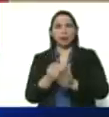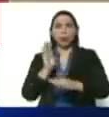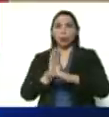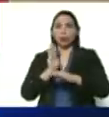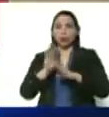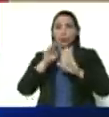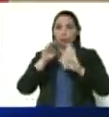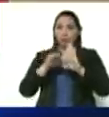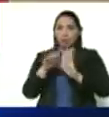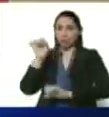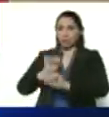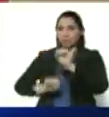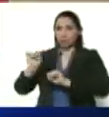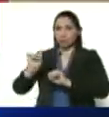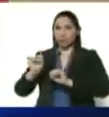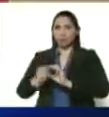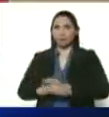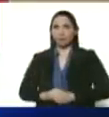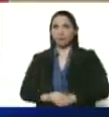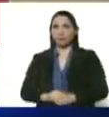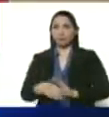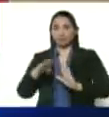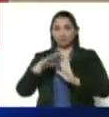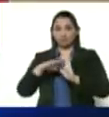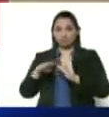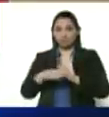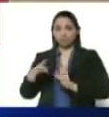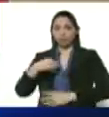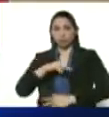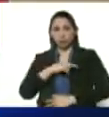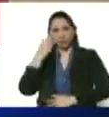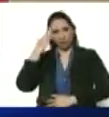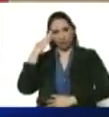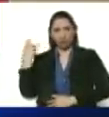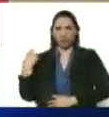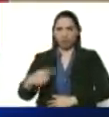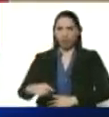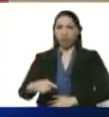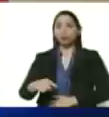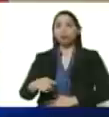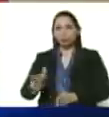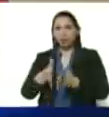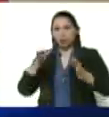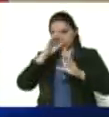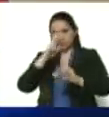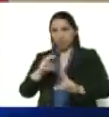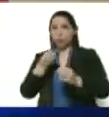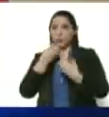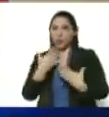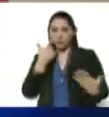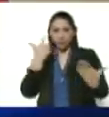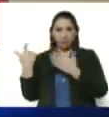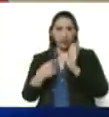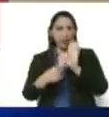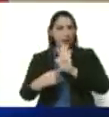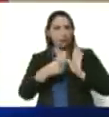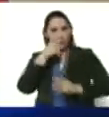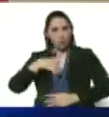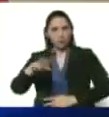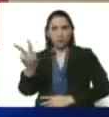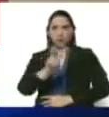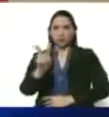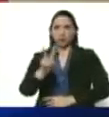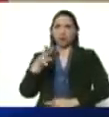prevención. Medidas que sabemos que han tenido un gran acatamiento. Bueno, ese es el ejemplo del pueblo